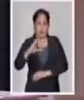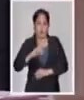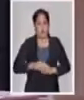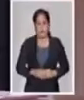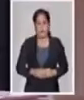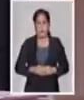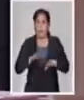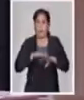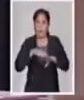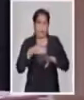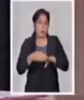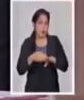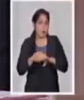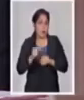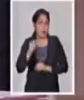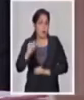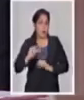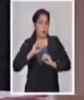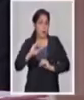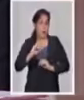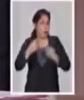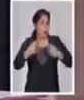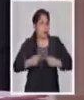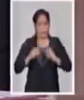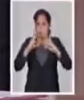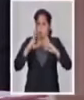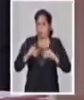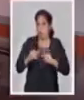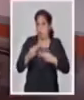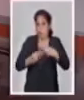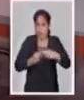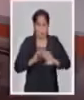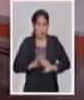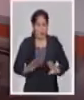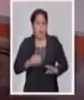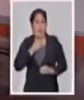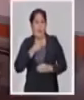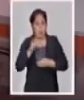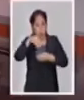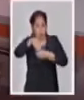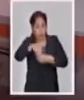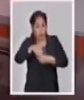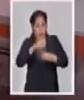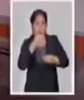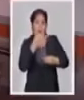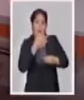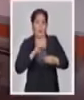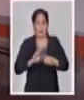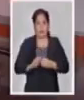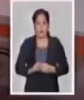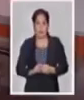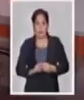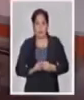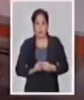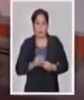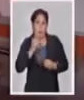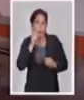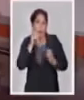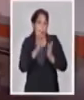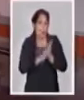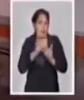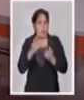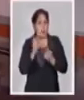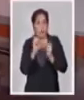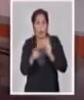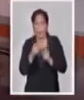pero después usted con ese dinero usted decide lo que usted hace. Ahí están los medicamentos, puede ser que usted necesite medicamentos un mes, puede ser que otro mes no necesite